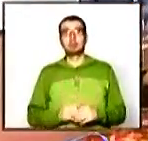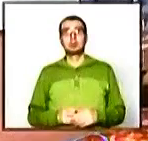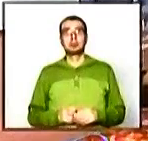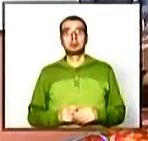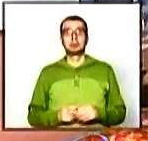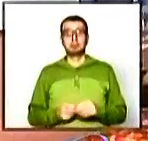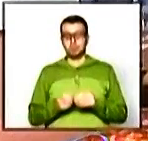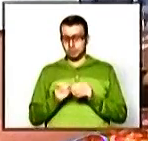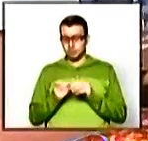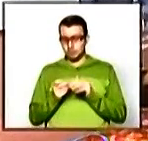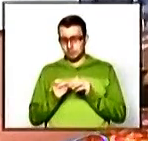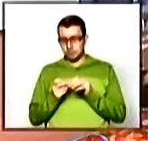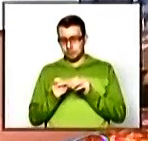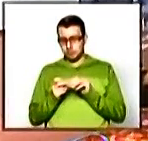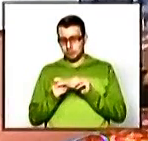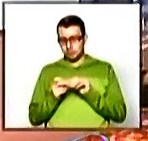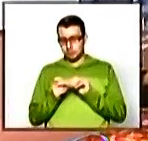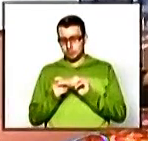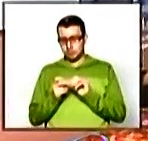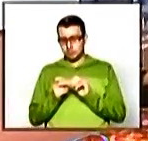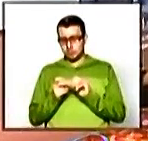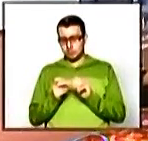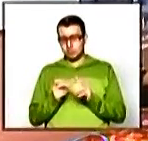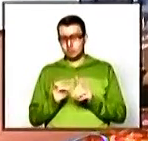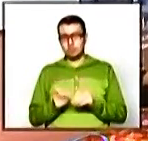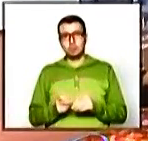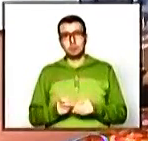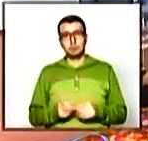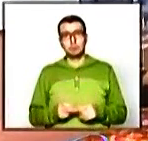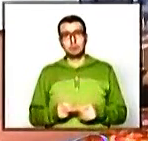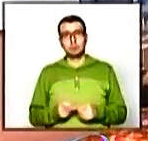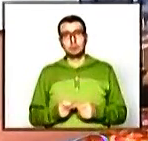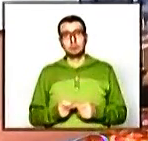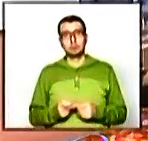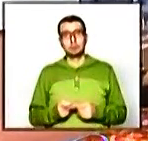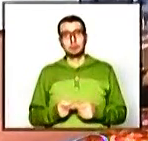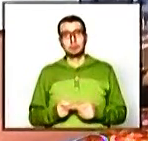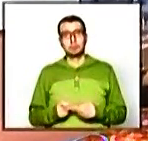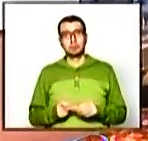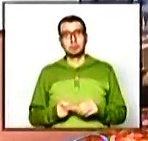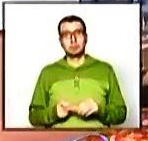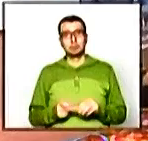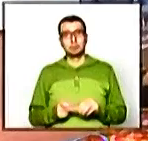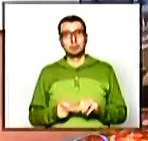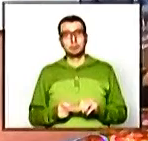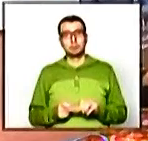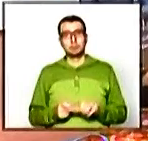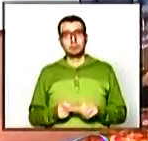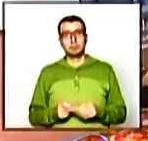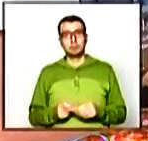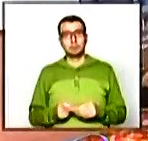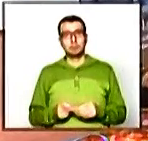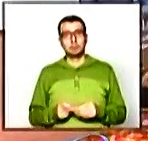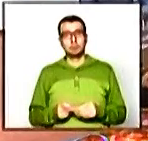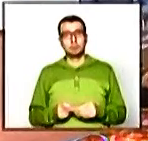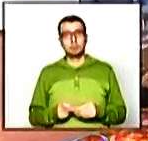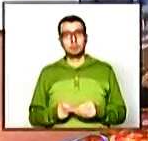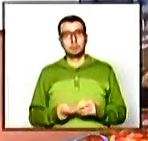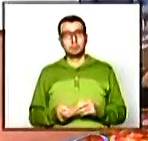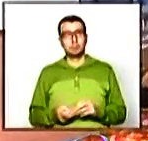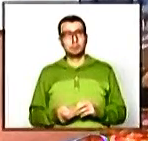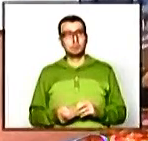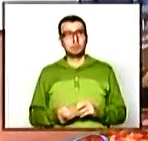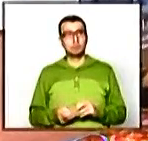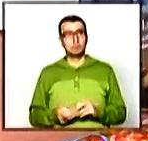menor tensión, generarle movimientos que no sean muy traumáticos para el paciente. Inhala hondo,